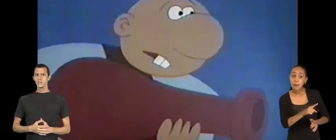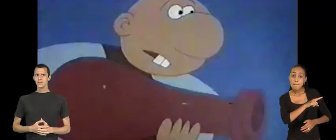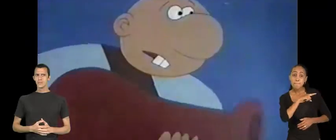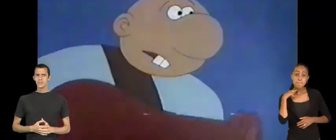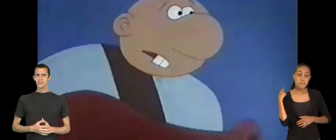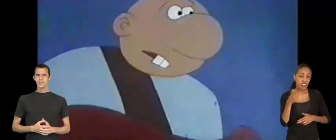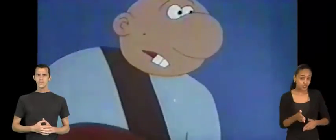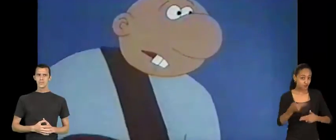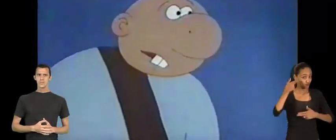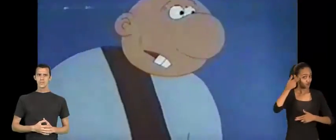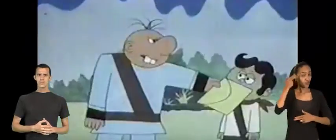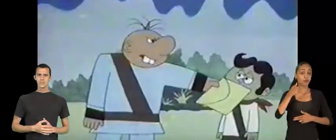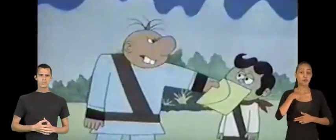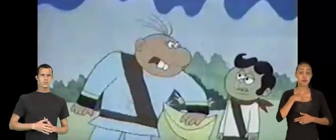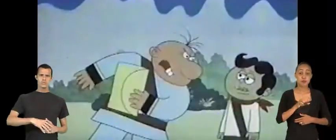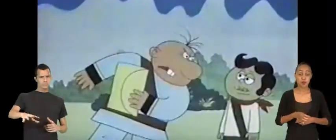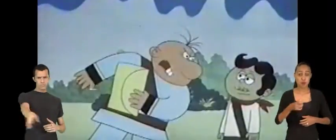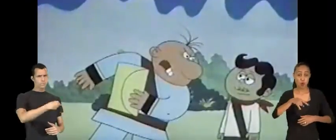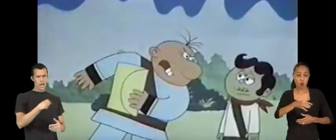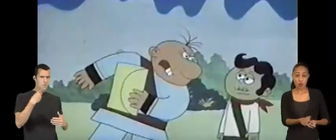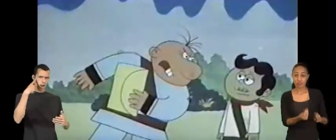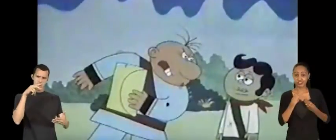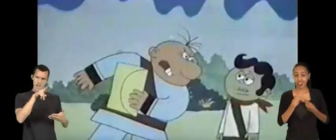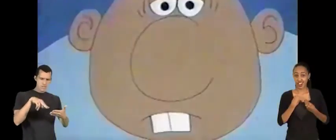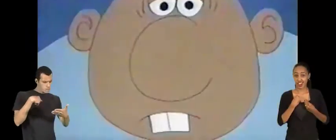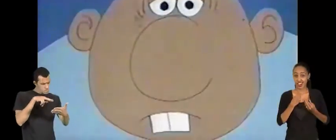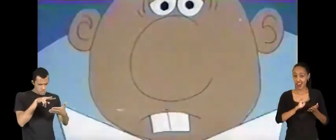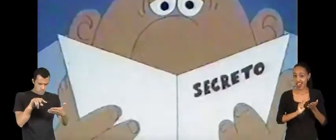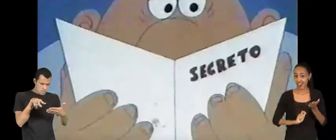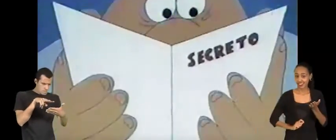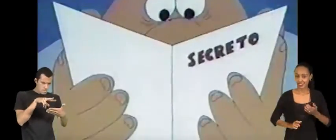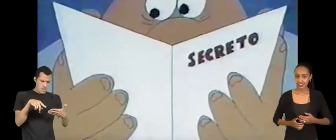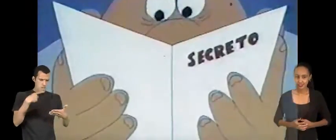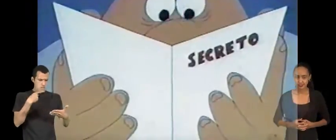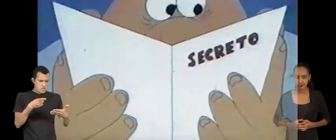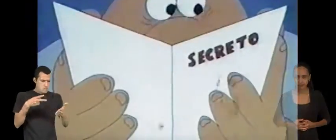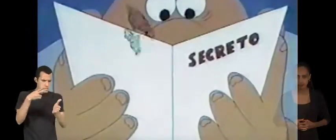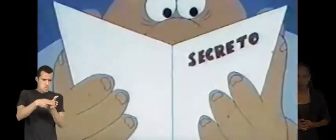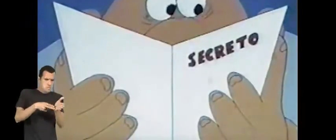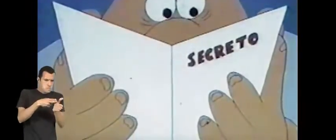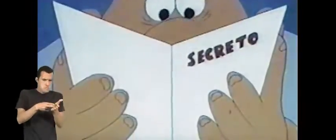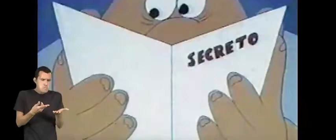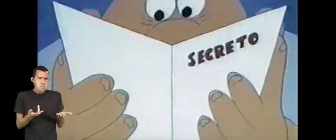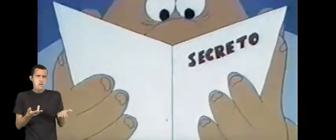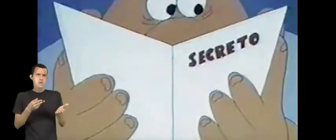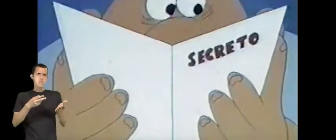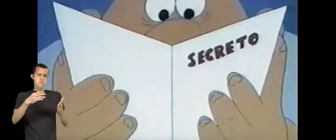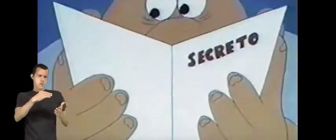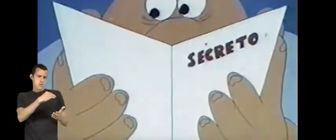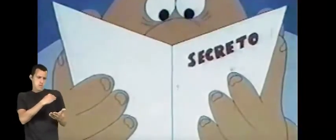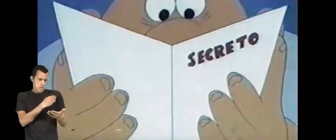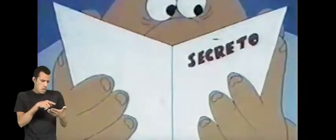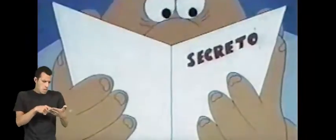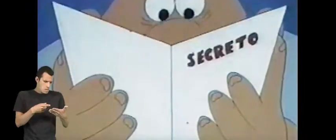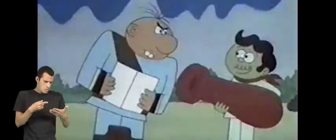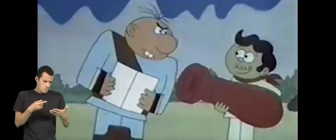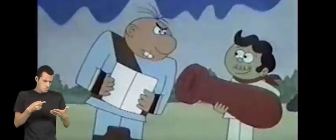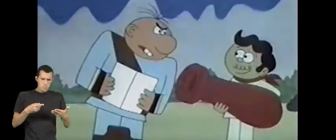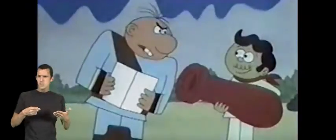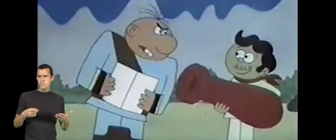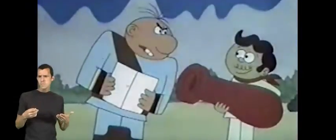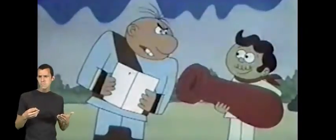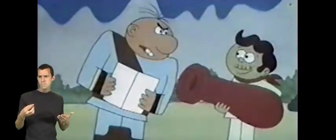cuanto entregue esta carta. ¡Dame acá! Aquí dice que el tren